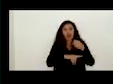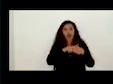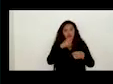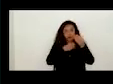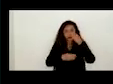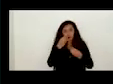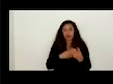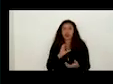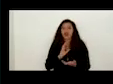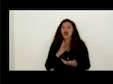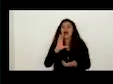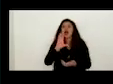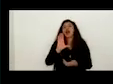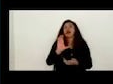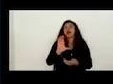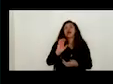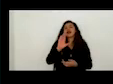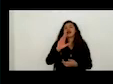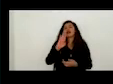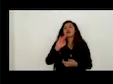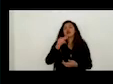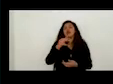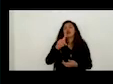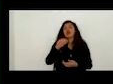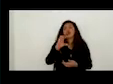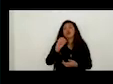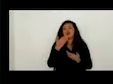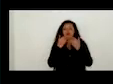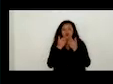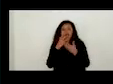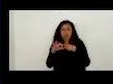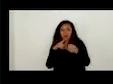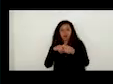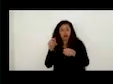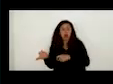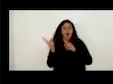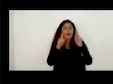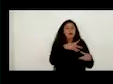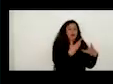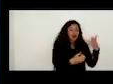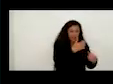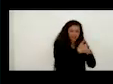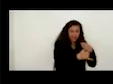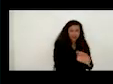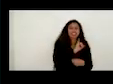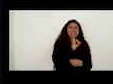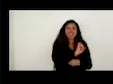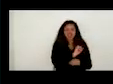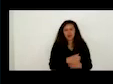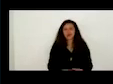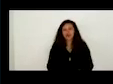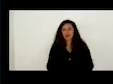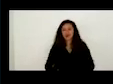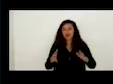aportan carbohidratos. Y la leche y el yogur me aportan carbohidrato, proteína y grasa. Por otro